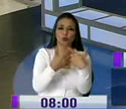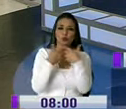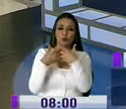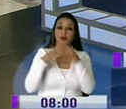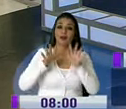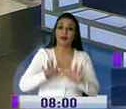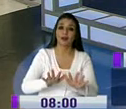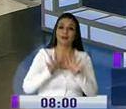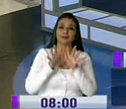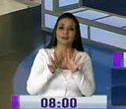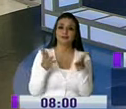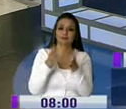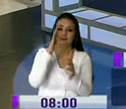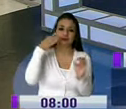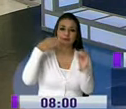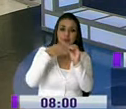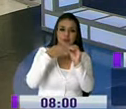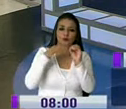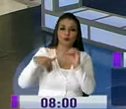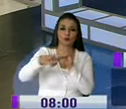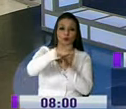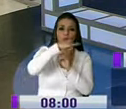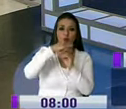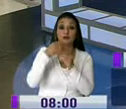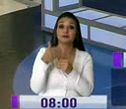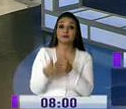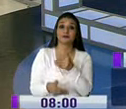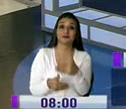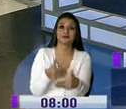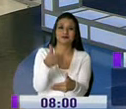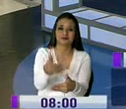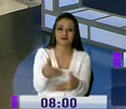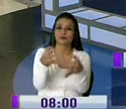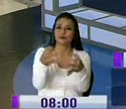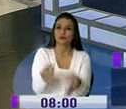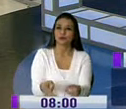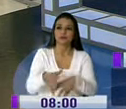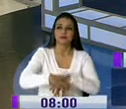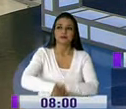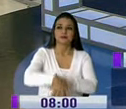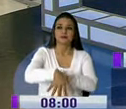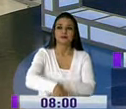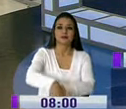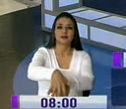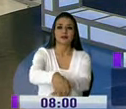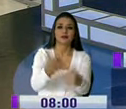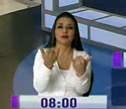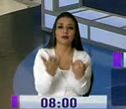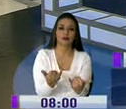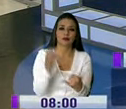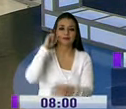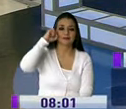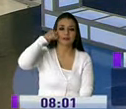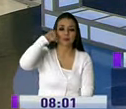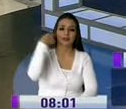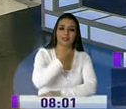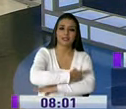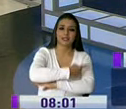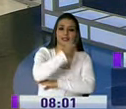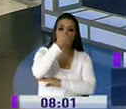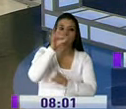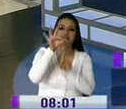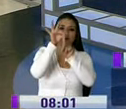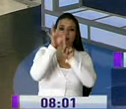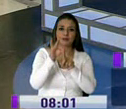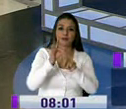es teniendo un mismo objetivo. Y más adelante estaremos precisamente con las marchas que se realizan el día de hoy en conmemoración de este día. Pero sin duda, así